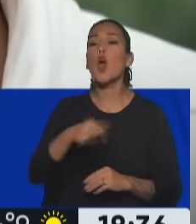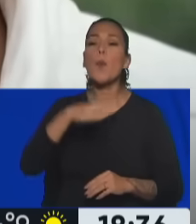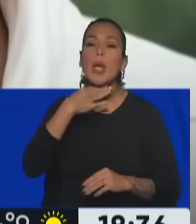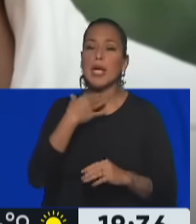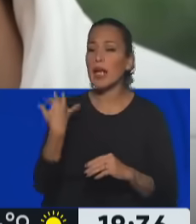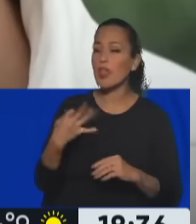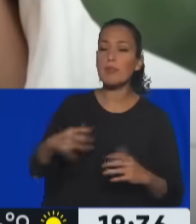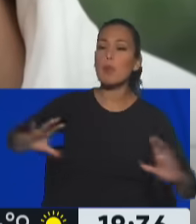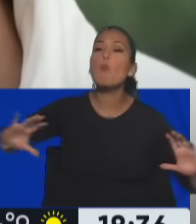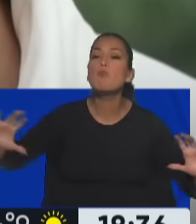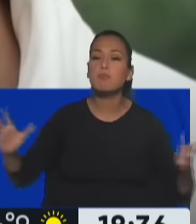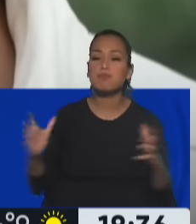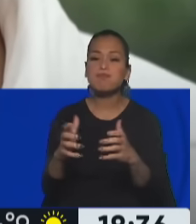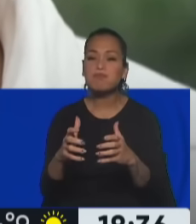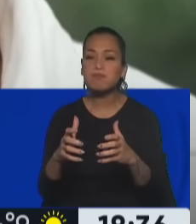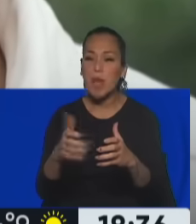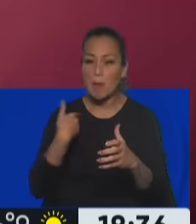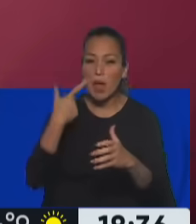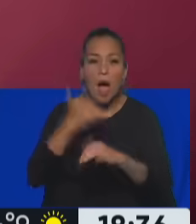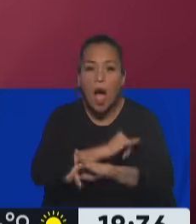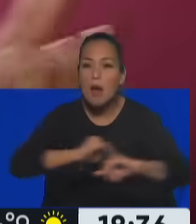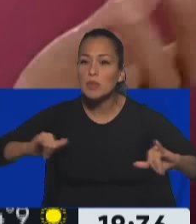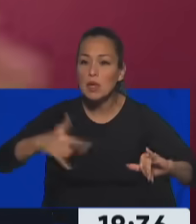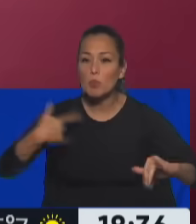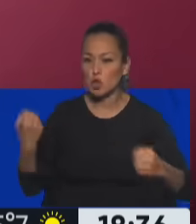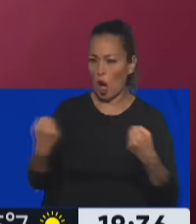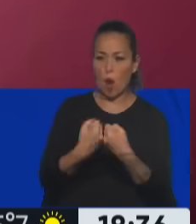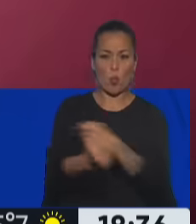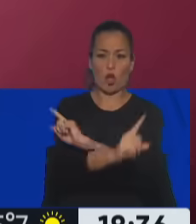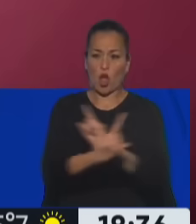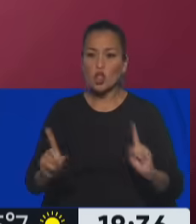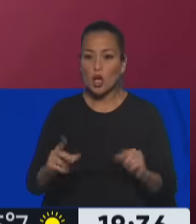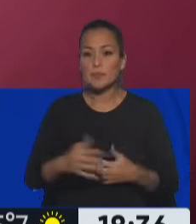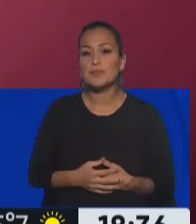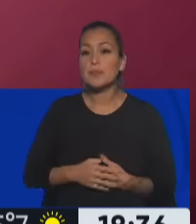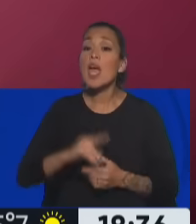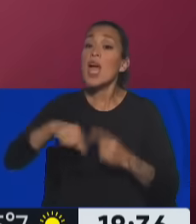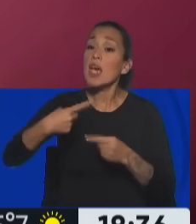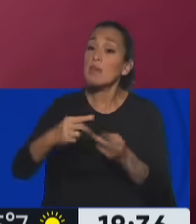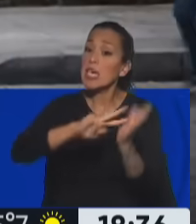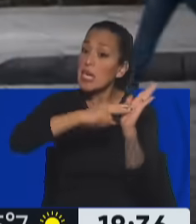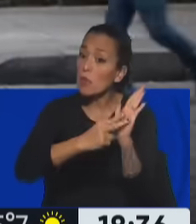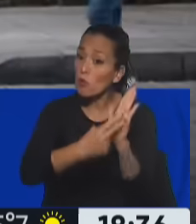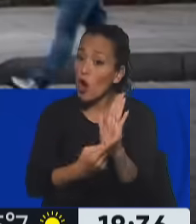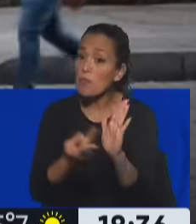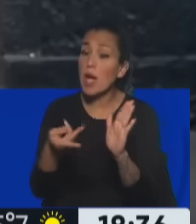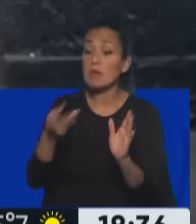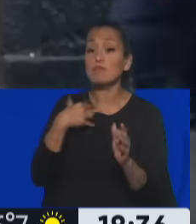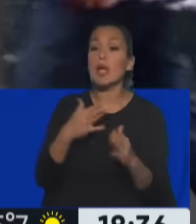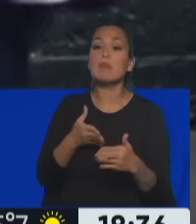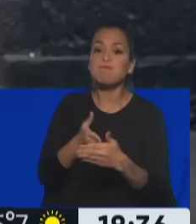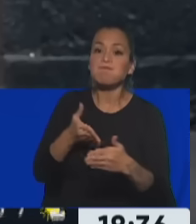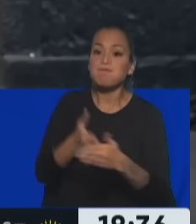unirnos para mandar un mensaje que no estamos como de acuerdo. El punto es que cada reforma propuesta por el mandatario fue bloqueada por la